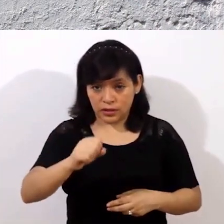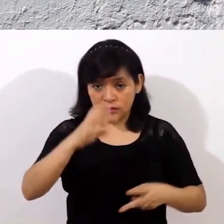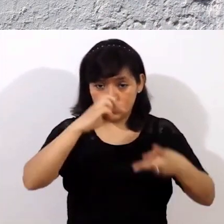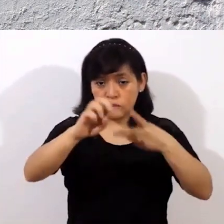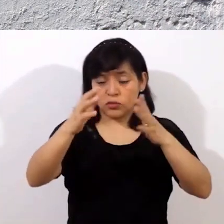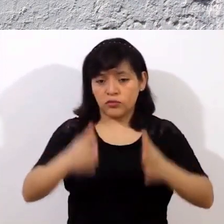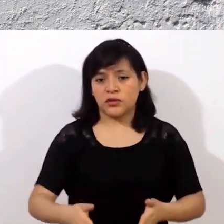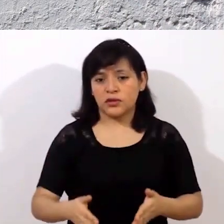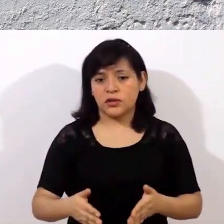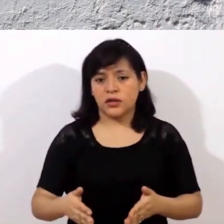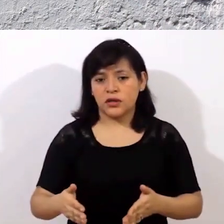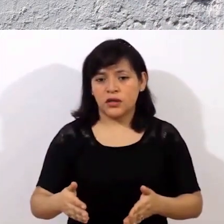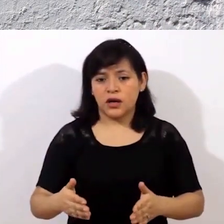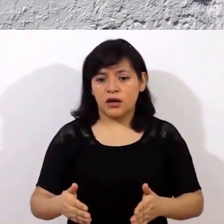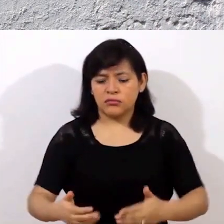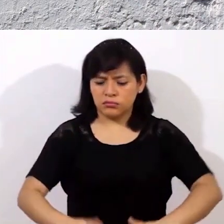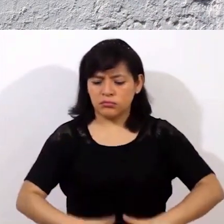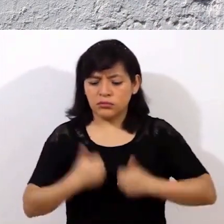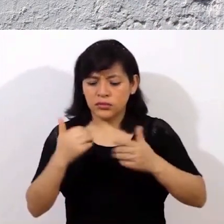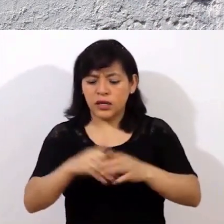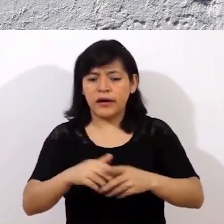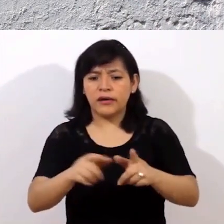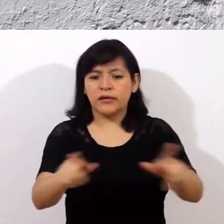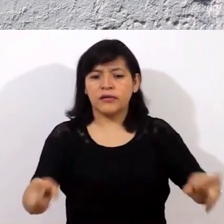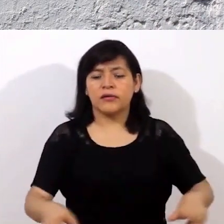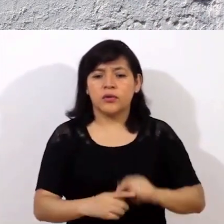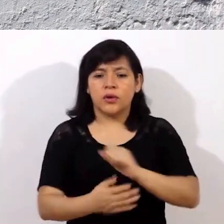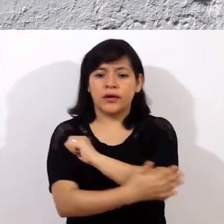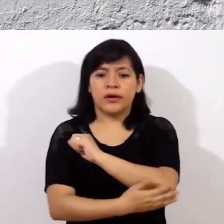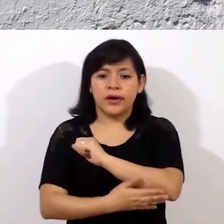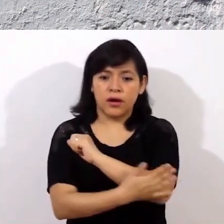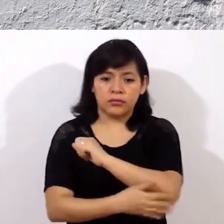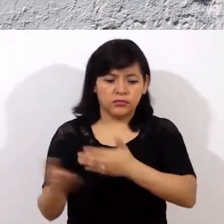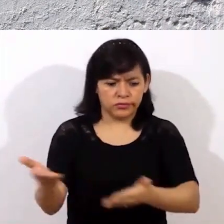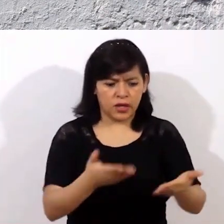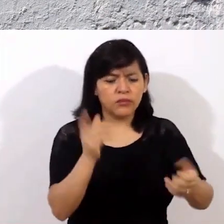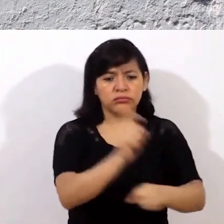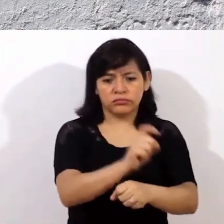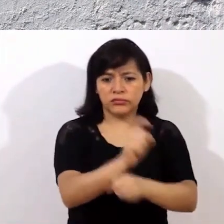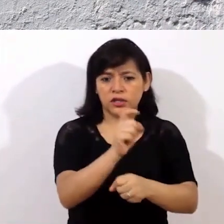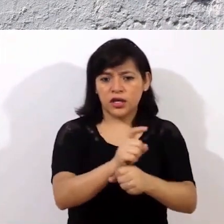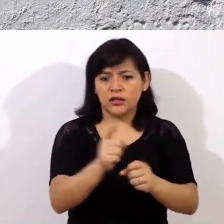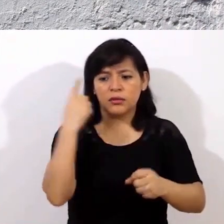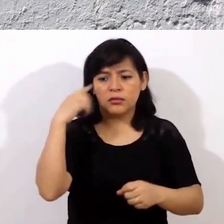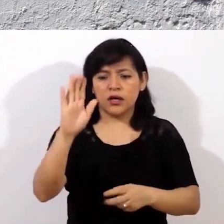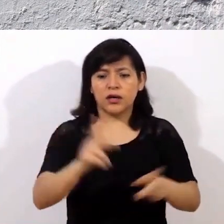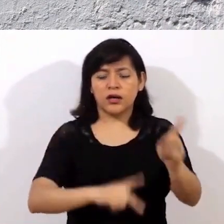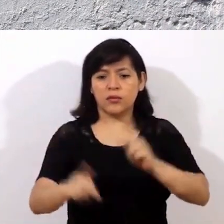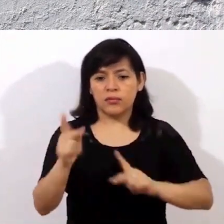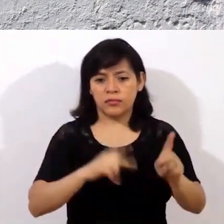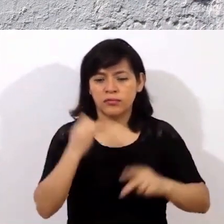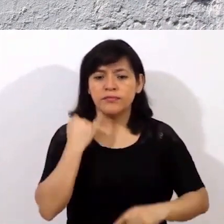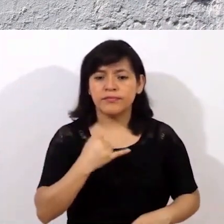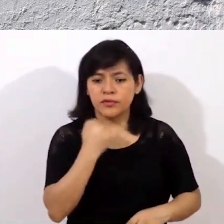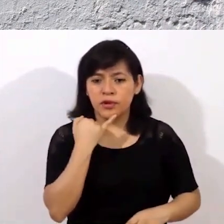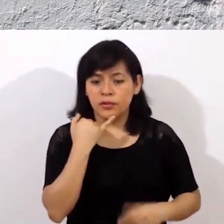una zona muy bien acomodada, una zona rural, y va a traer mucho mensaje para su pueblo.